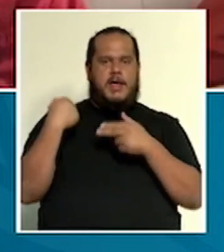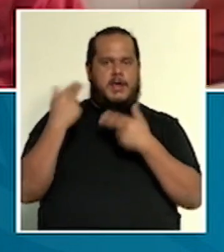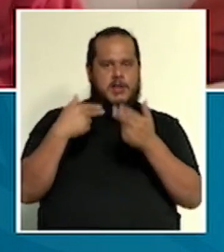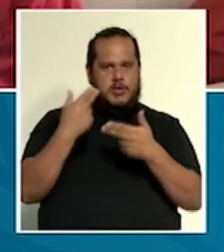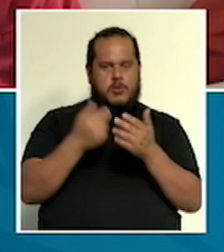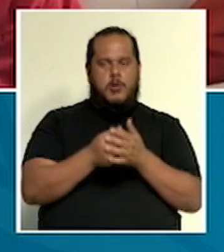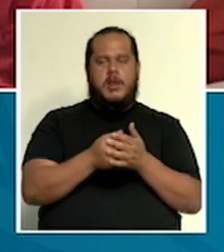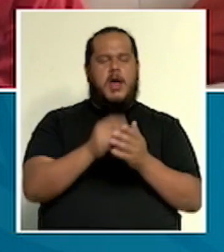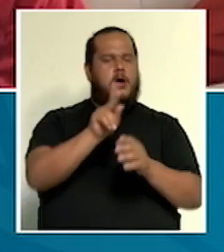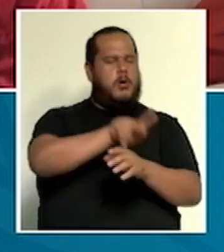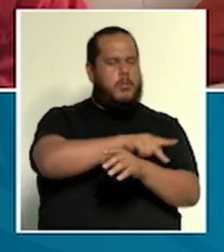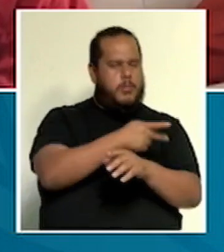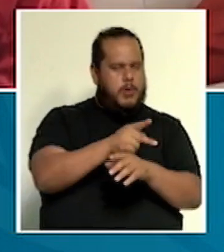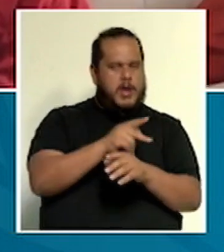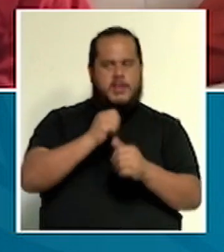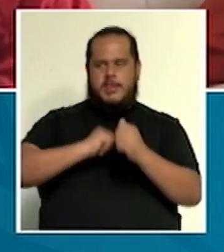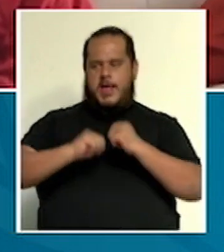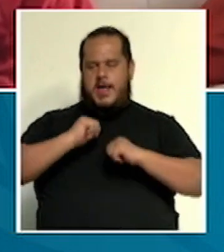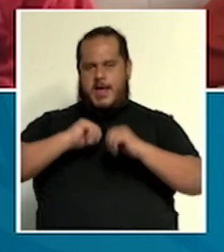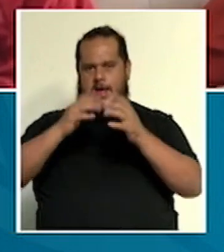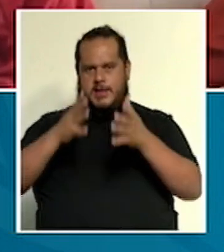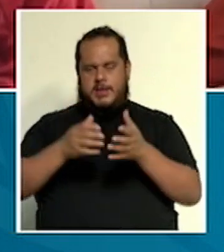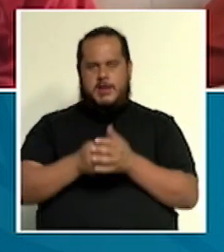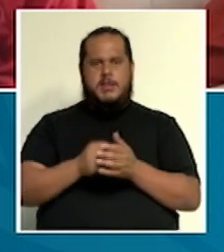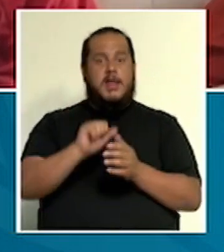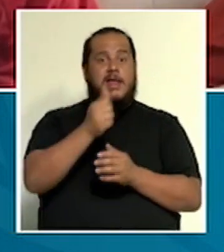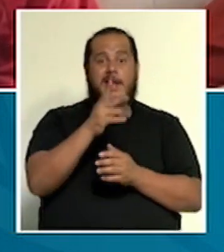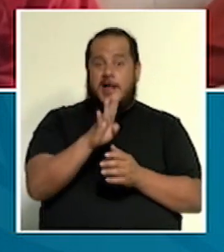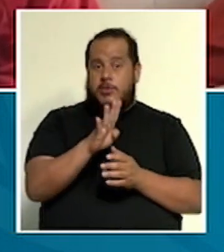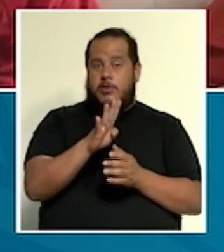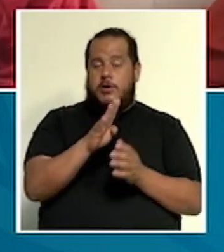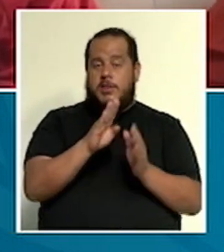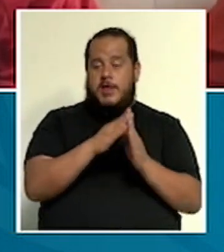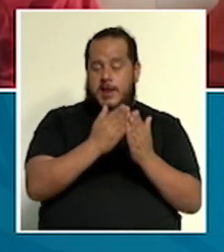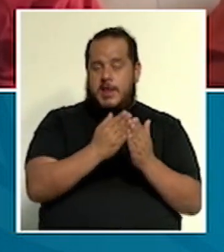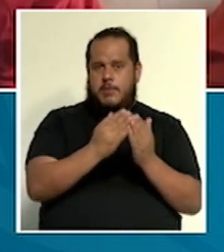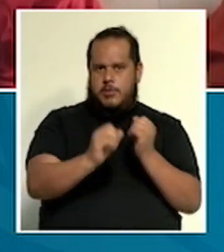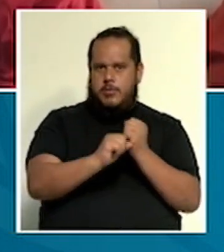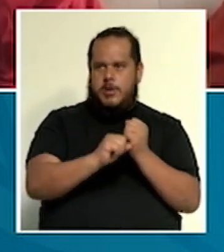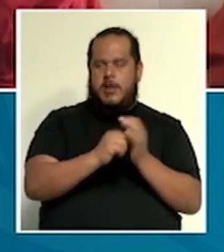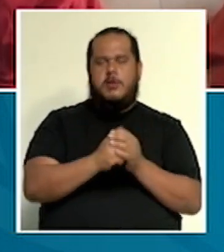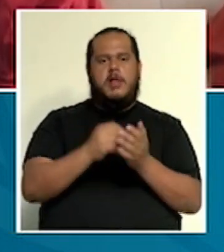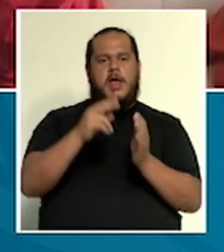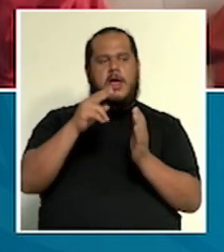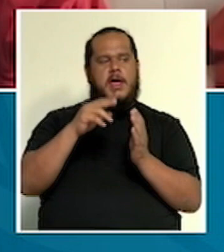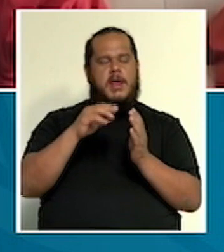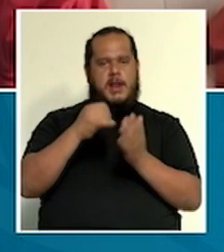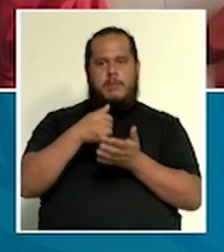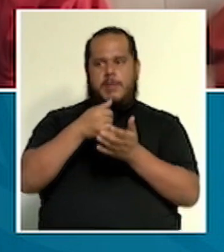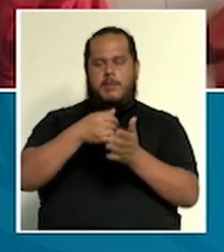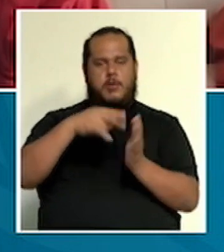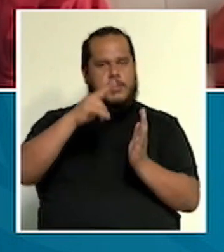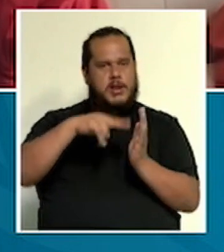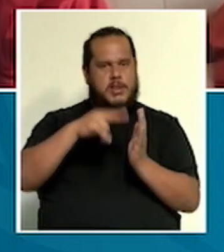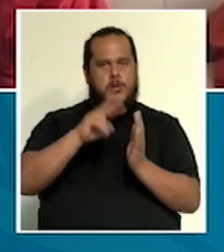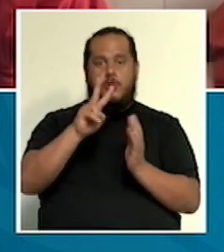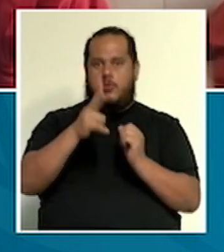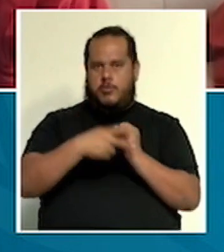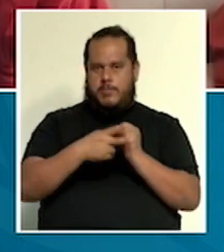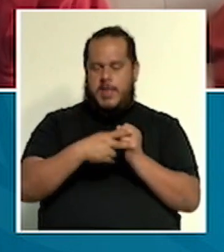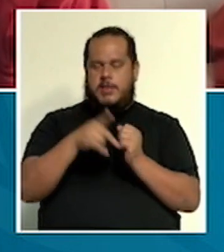Usted tiene 14 libros publicados, ha ganado el Premio Nacional de Literatura en 2 ocasiones. La